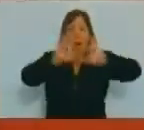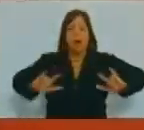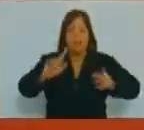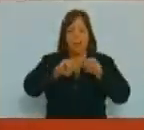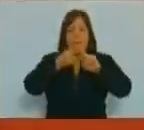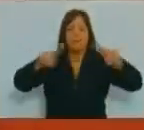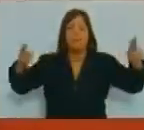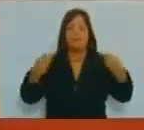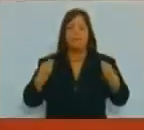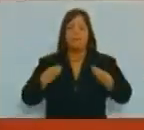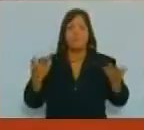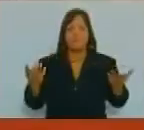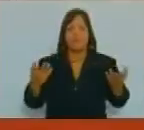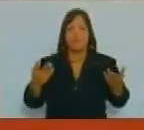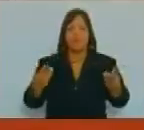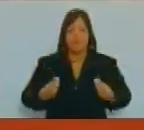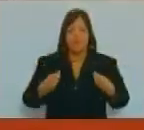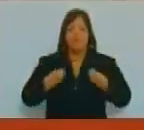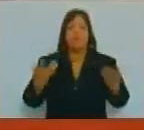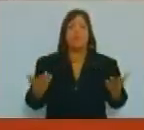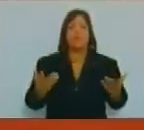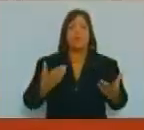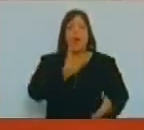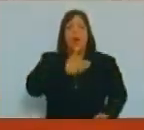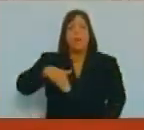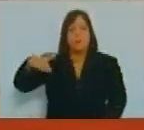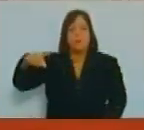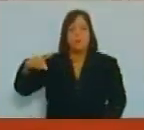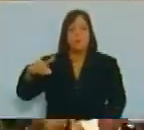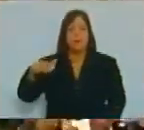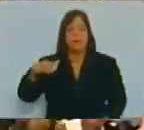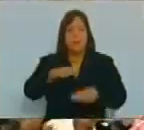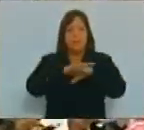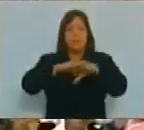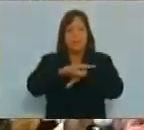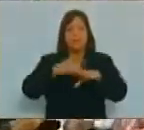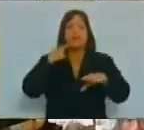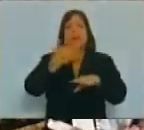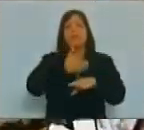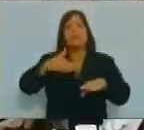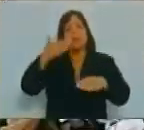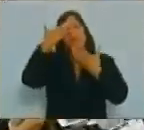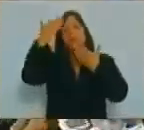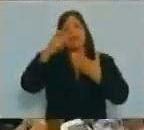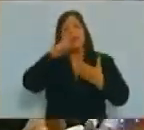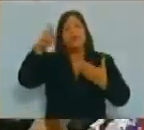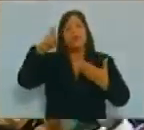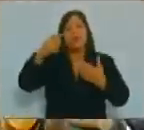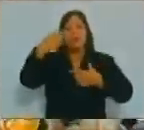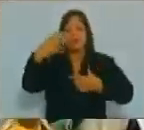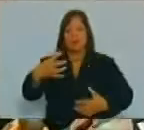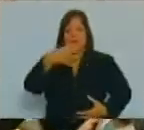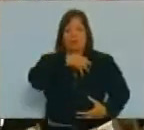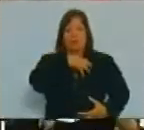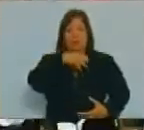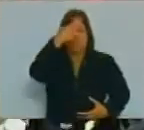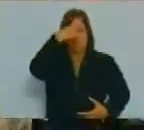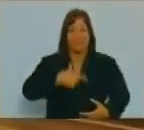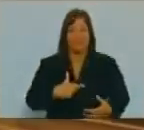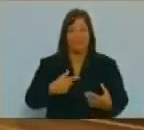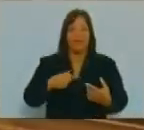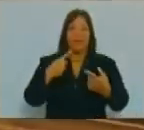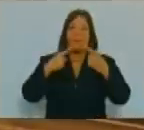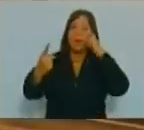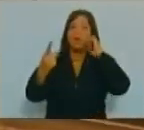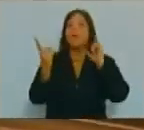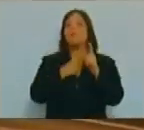venezolano dígale presidente ministro que le agradecemos infinitamente la condecoración pero que